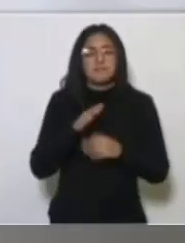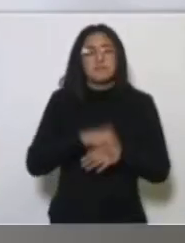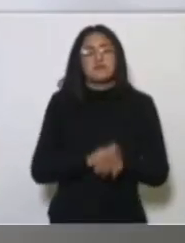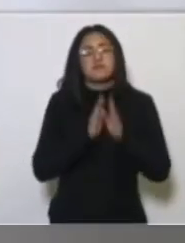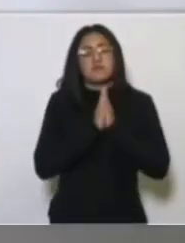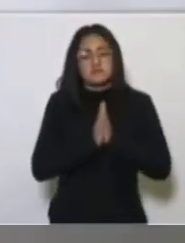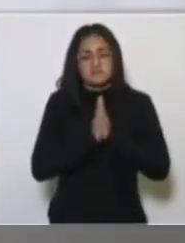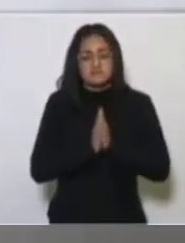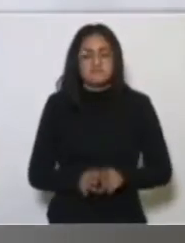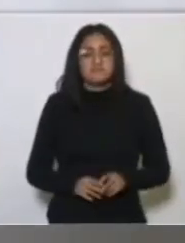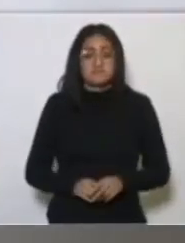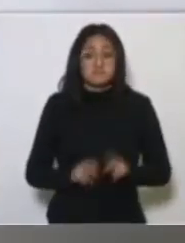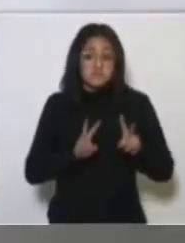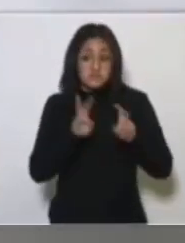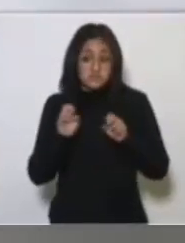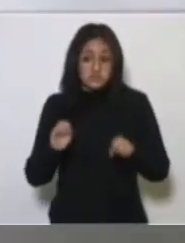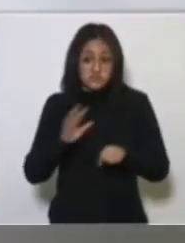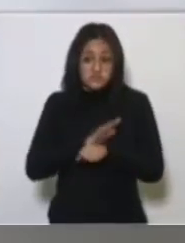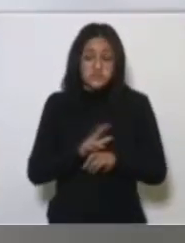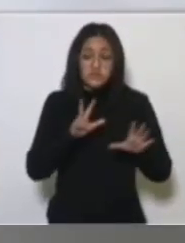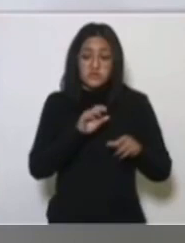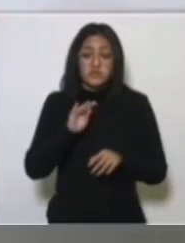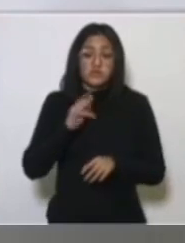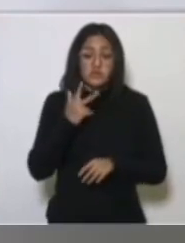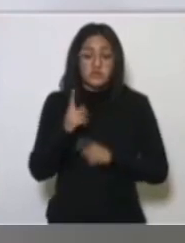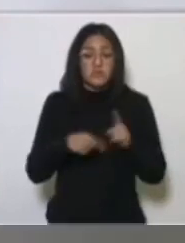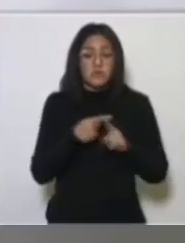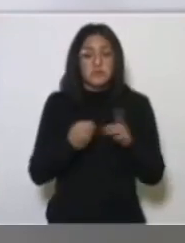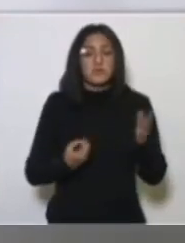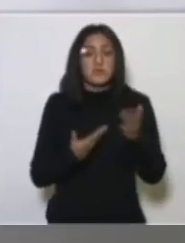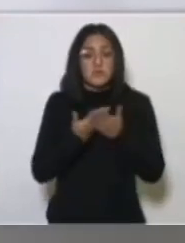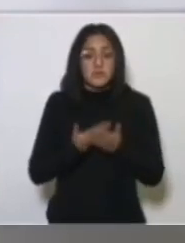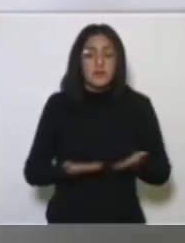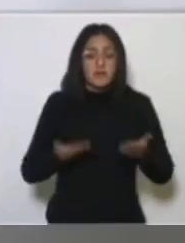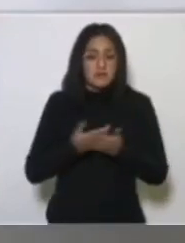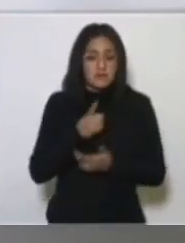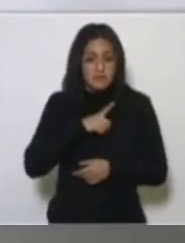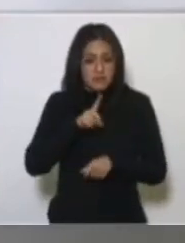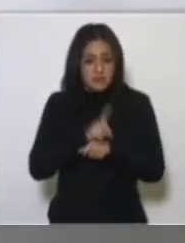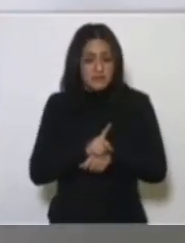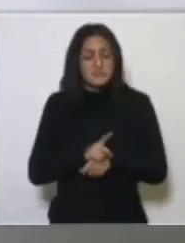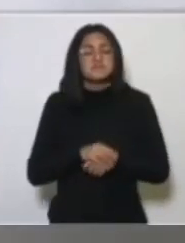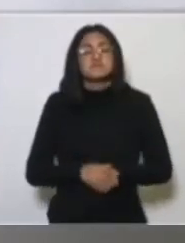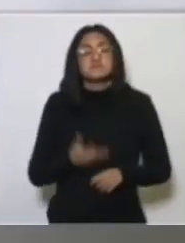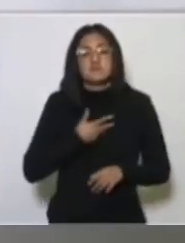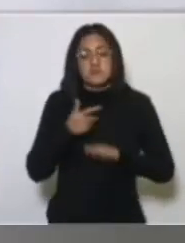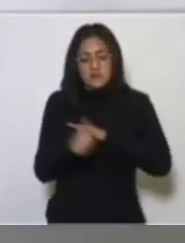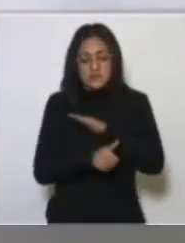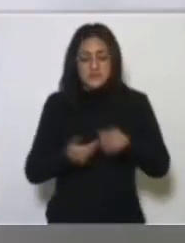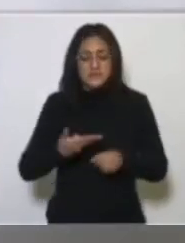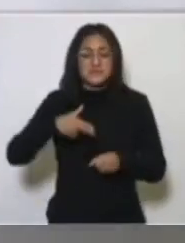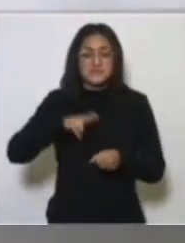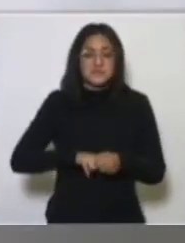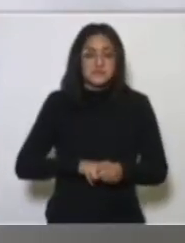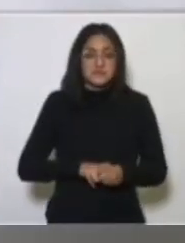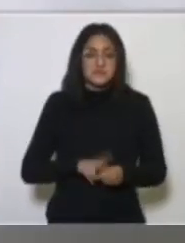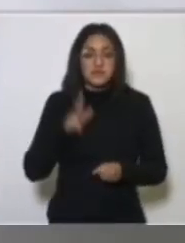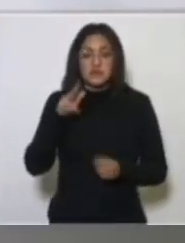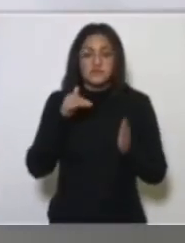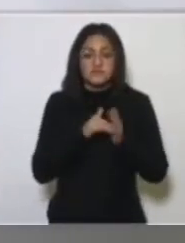tema COVID, 898 casos nuevos en comparación al día de ayer. Tenemos casos activos ambulatorios y